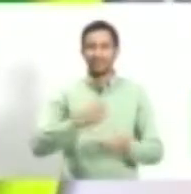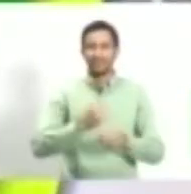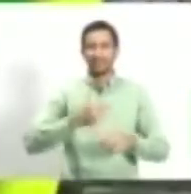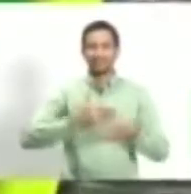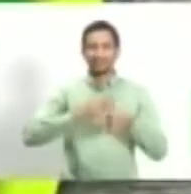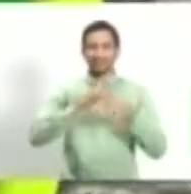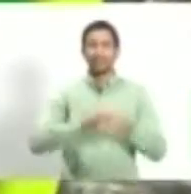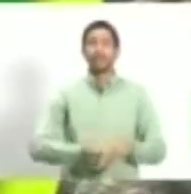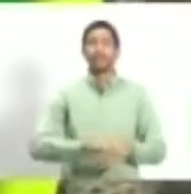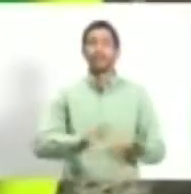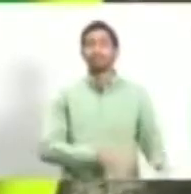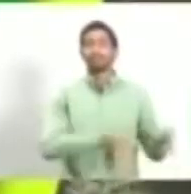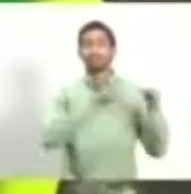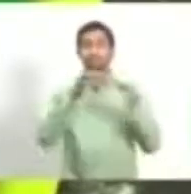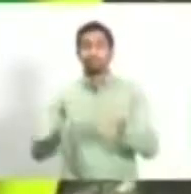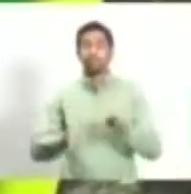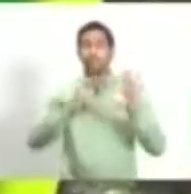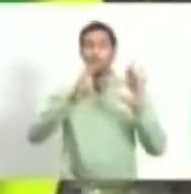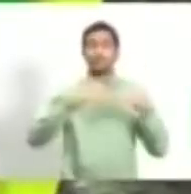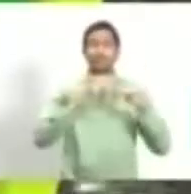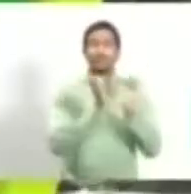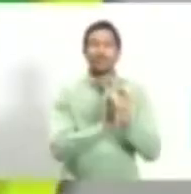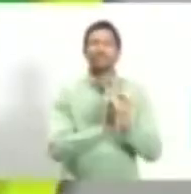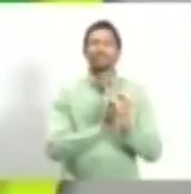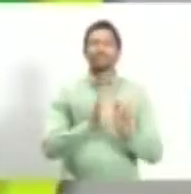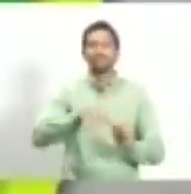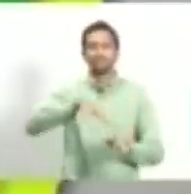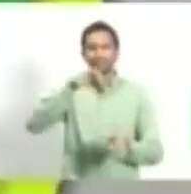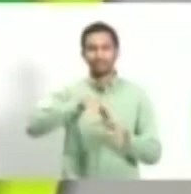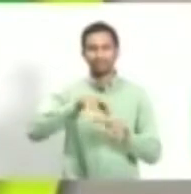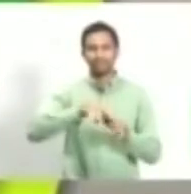de elección del nuevo rector de la Universidad del Atlántico.